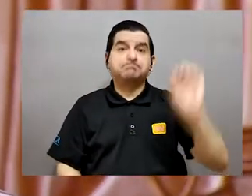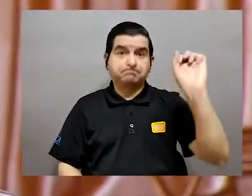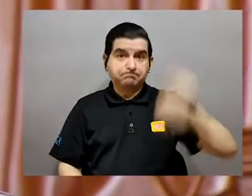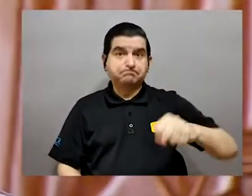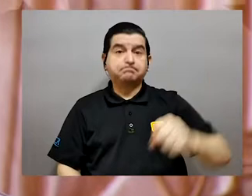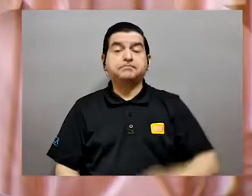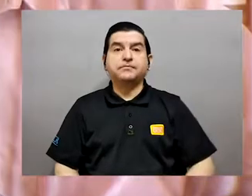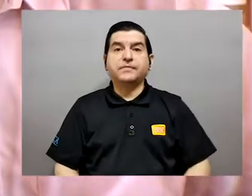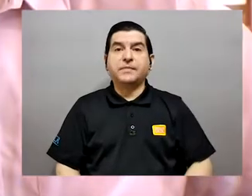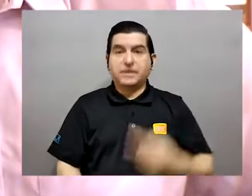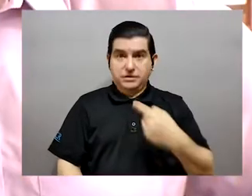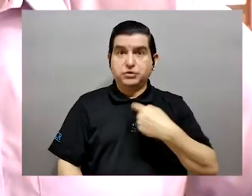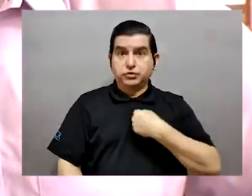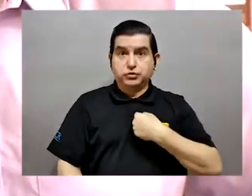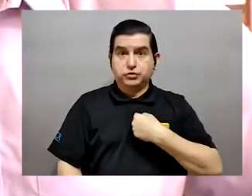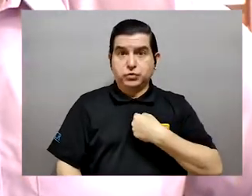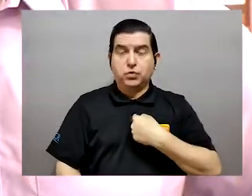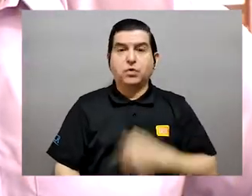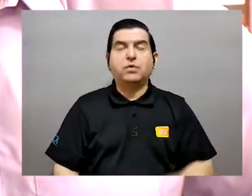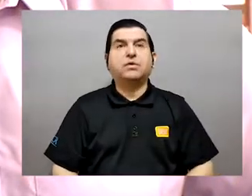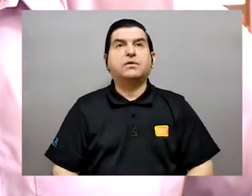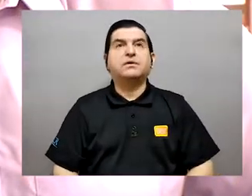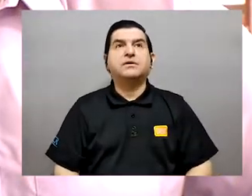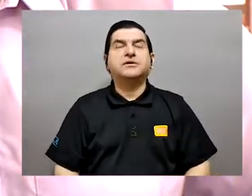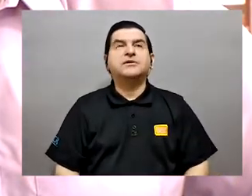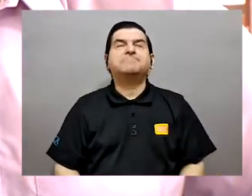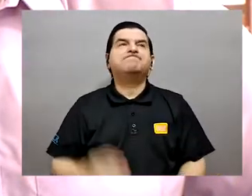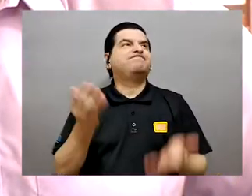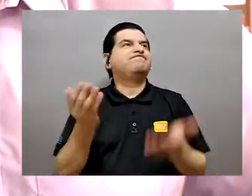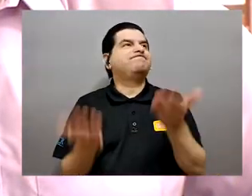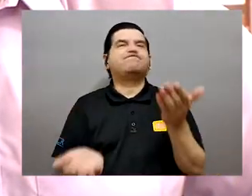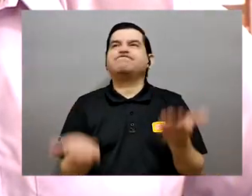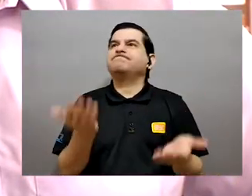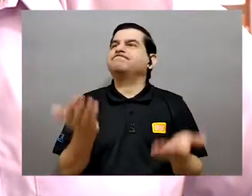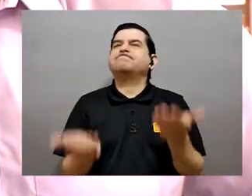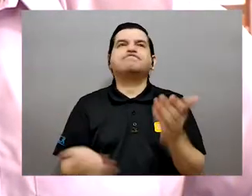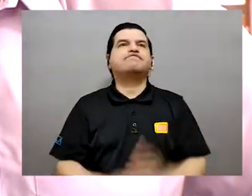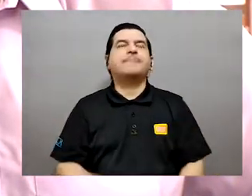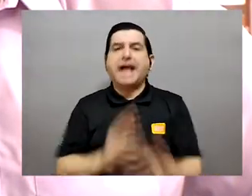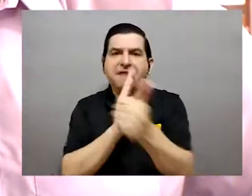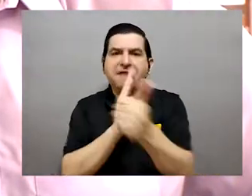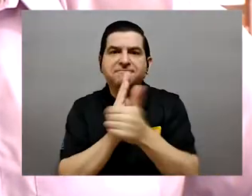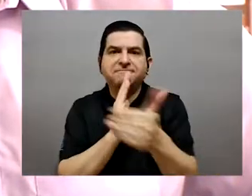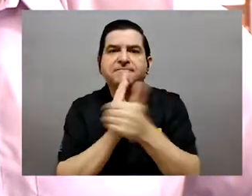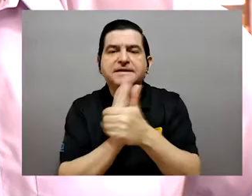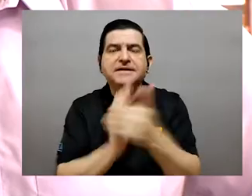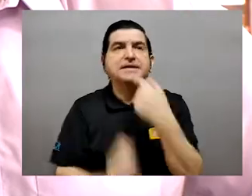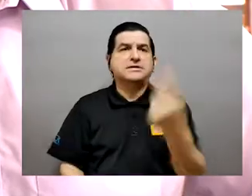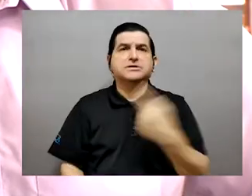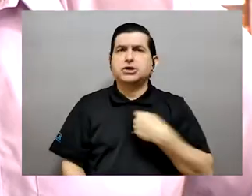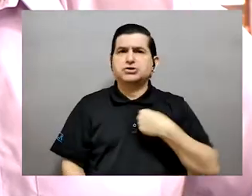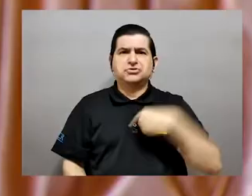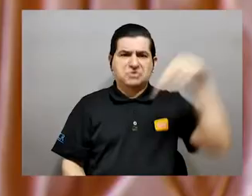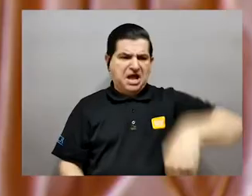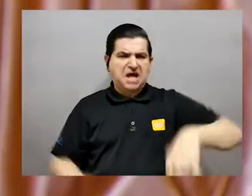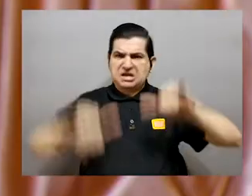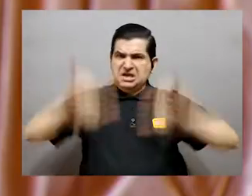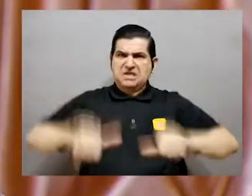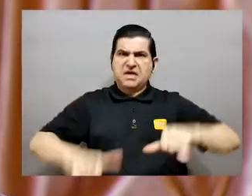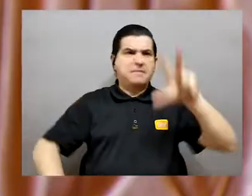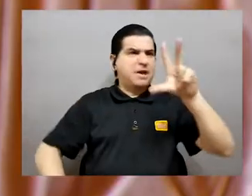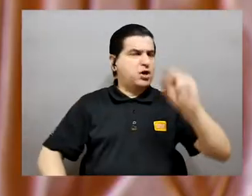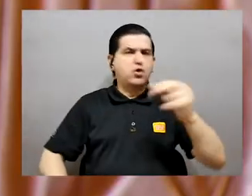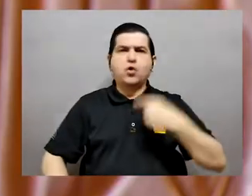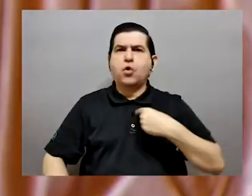yo si no puedo estudiar en la universidad, voy a ir a Lina y voy a hacer un curso de maestro de obras.